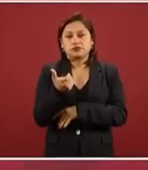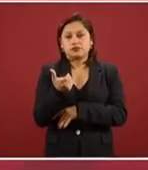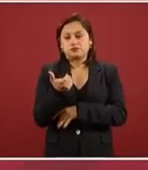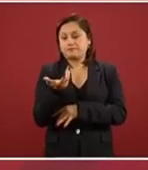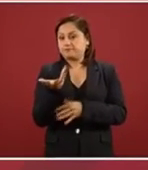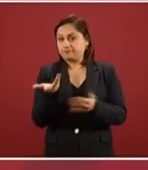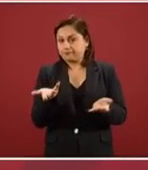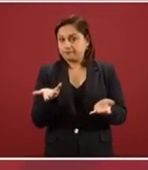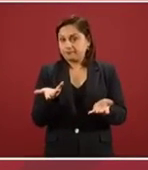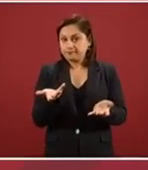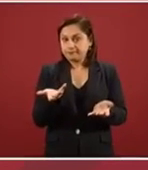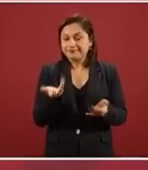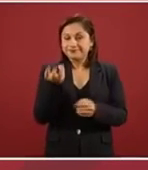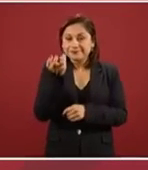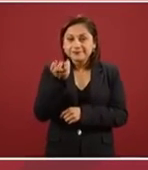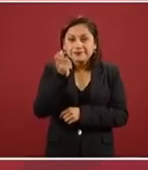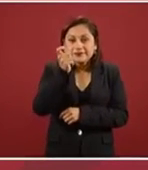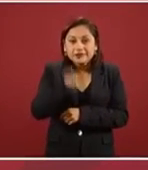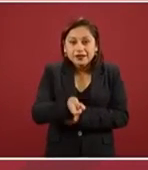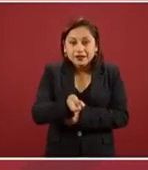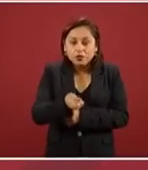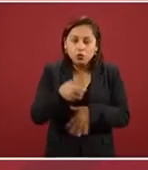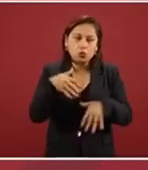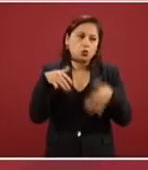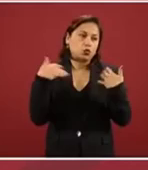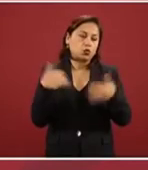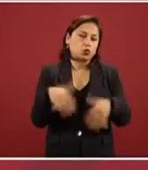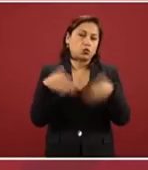que nos significa muchísimo